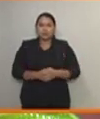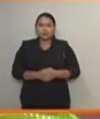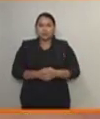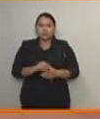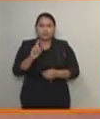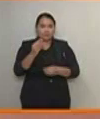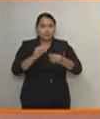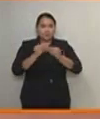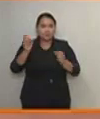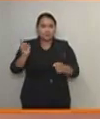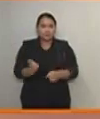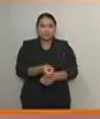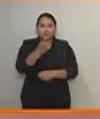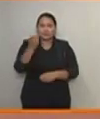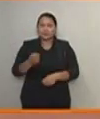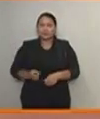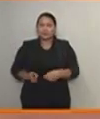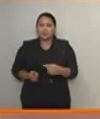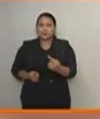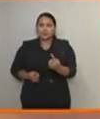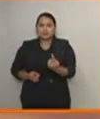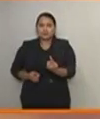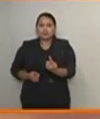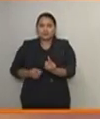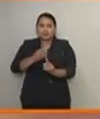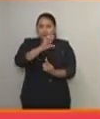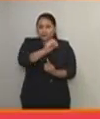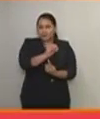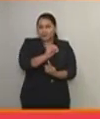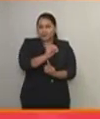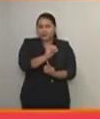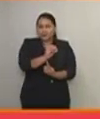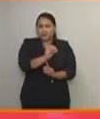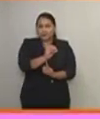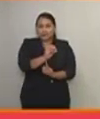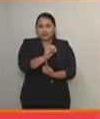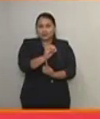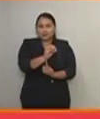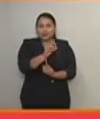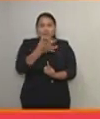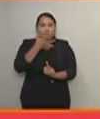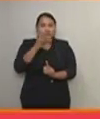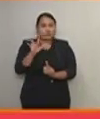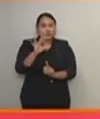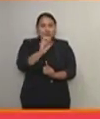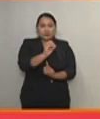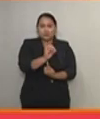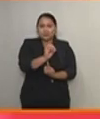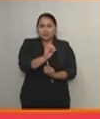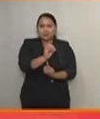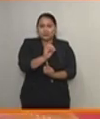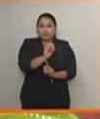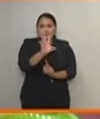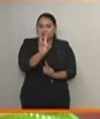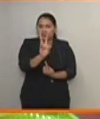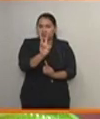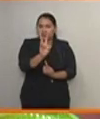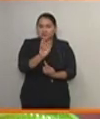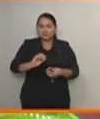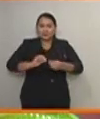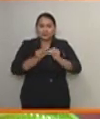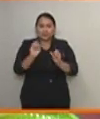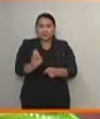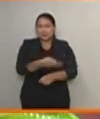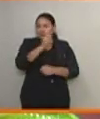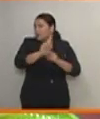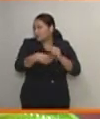Primer dígito. Y este es el 0, siguiente dígito, mucha suerte. Y este es el 7. Número